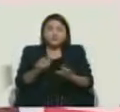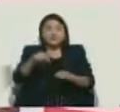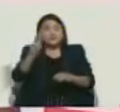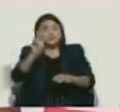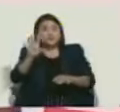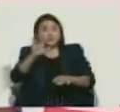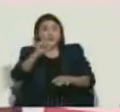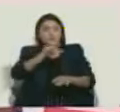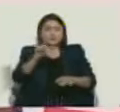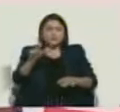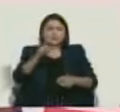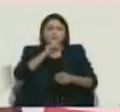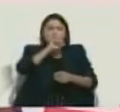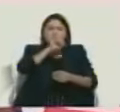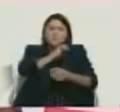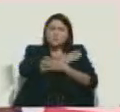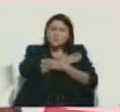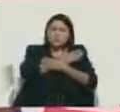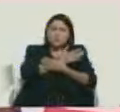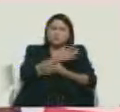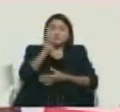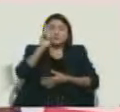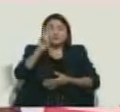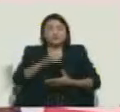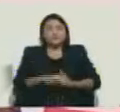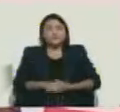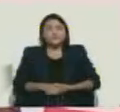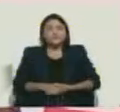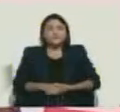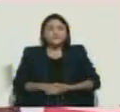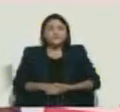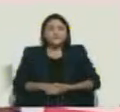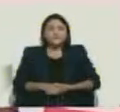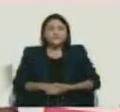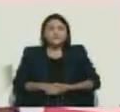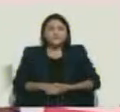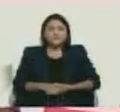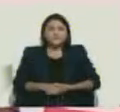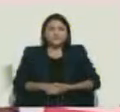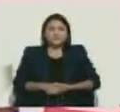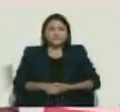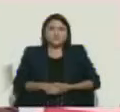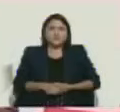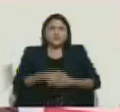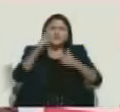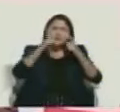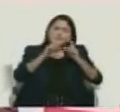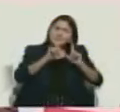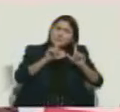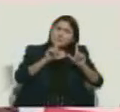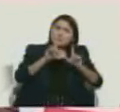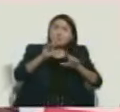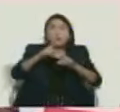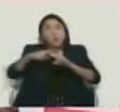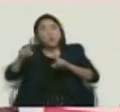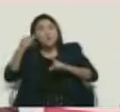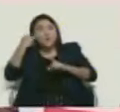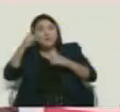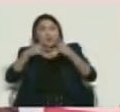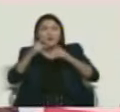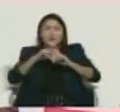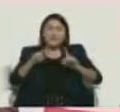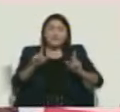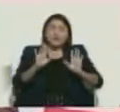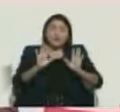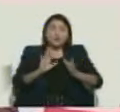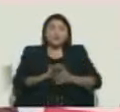venezolanos de bien que no necesariamente son chavistas. Y estoy seguro